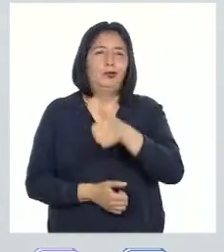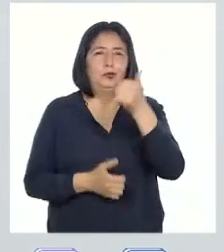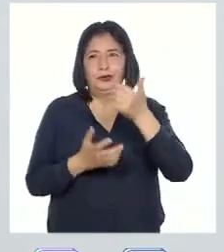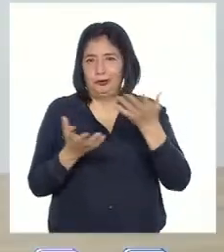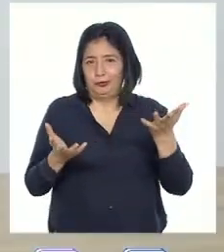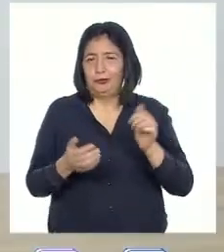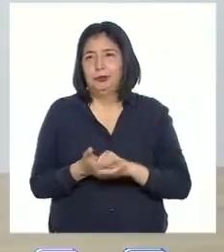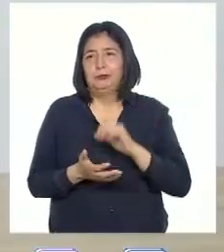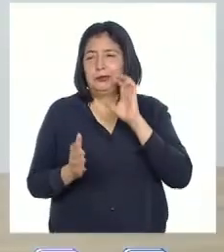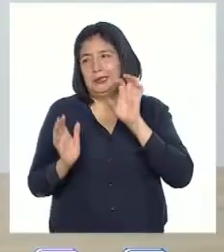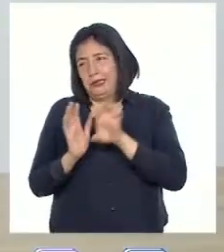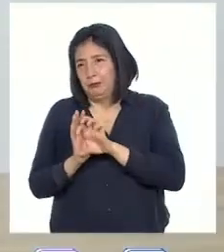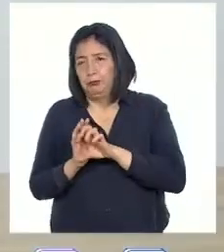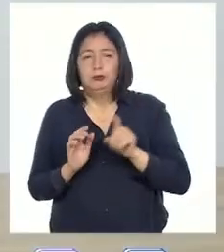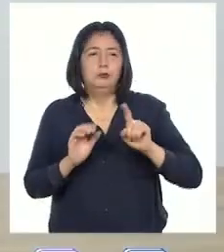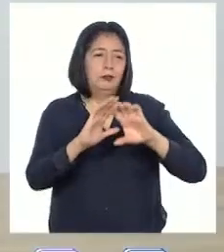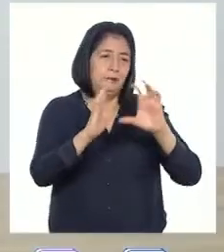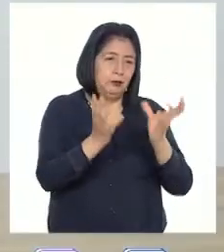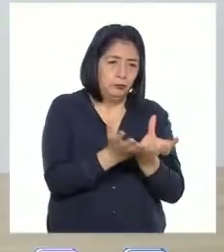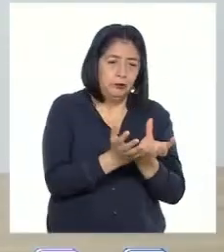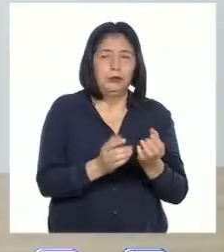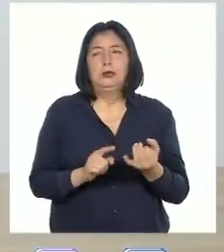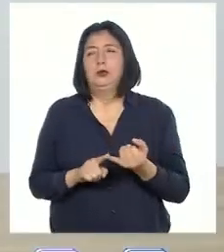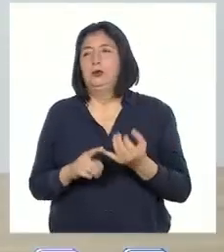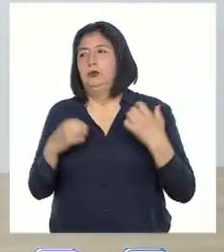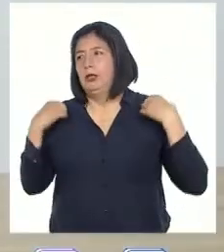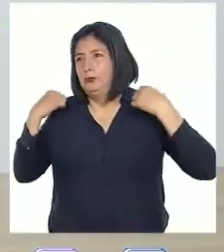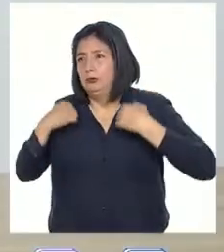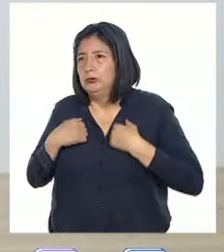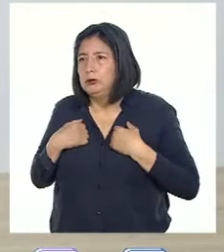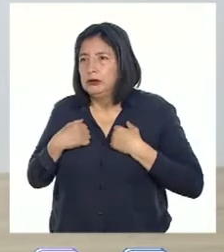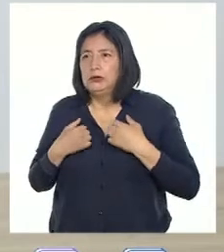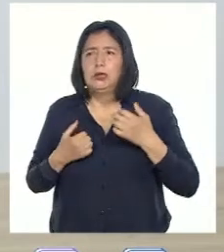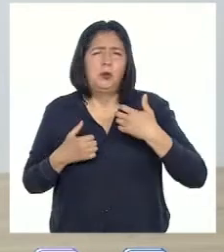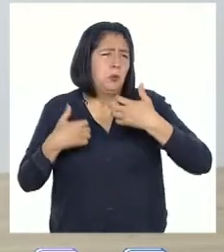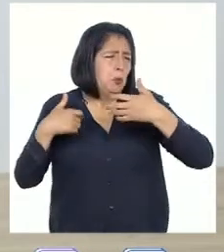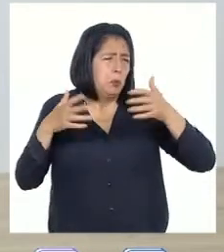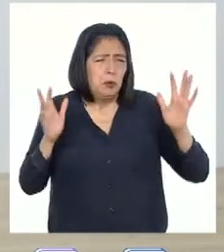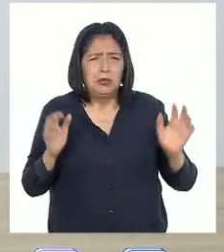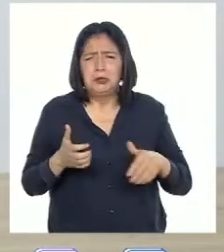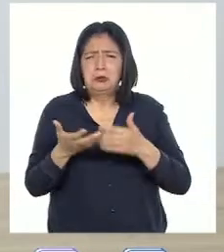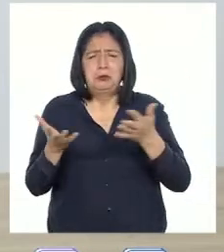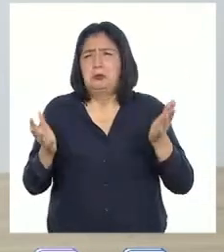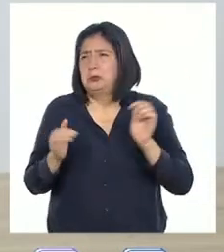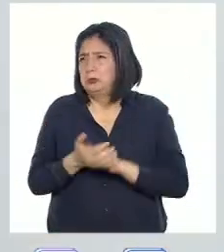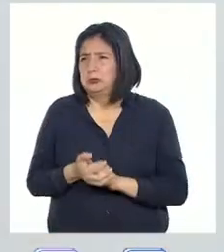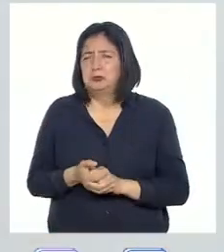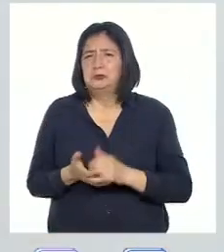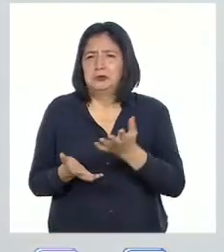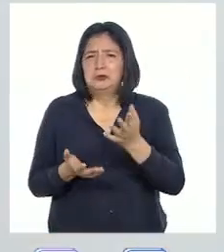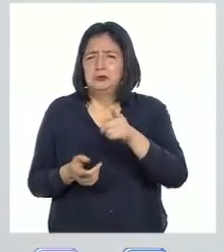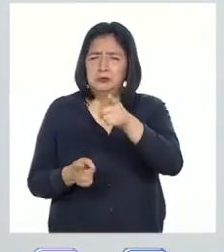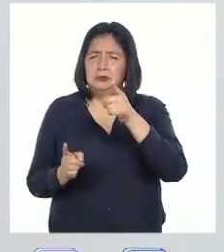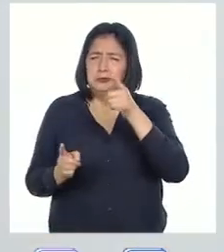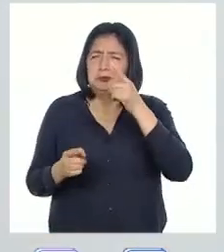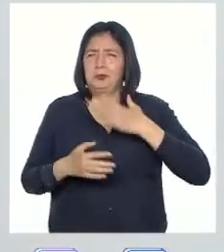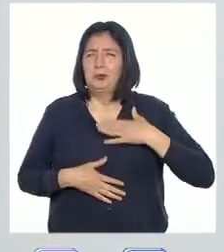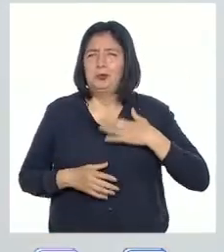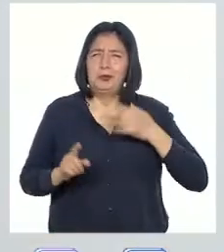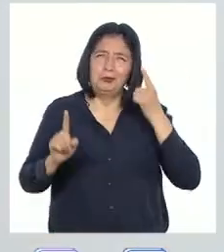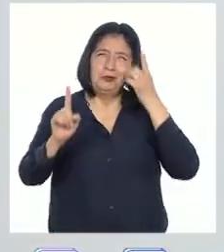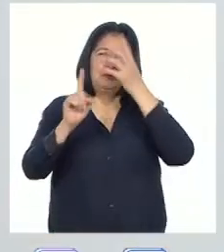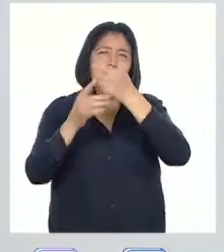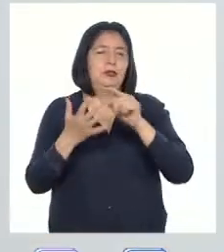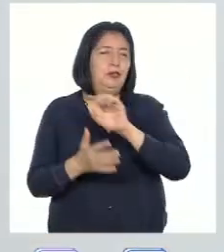objetos, como una pelota, una mochila o cualquier otro artefacto. Reta a tu cuerpo, a